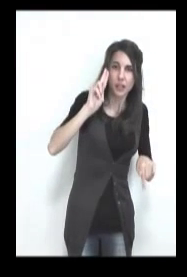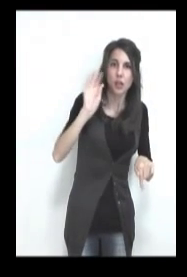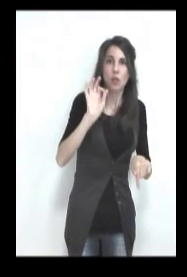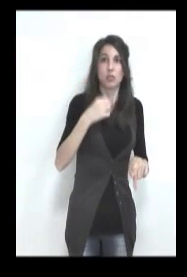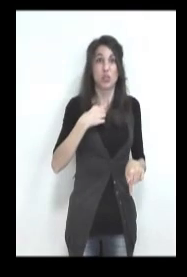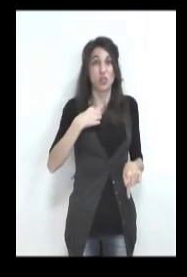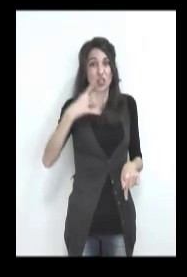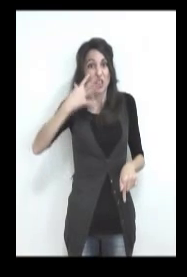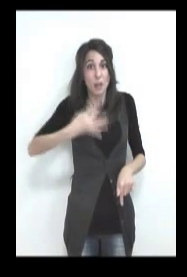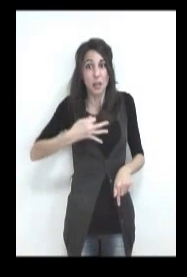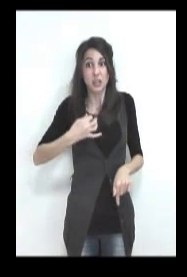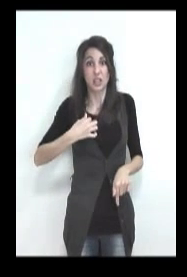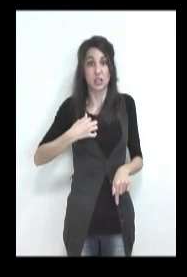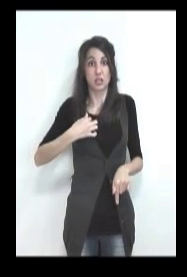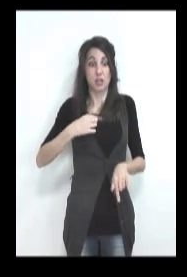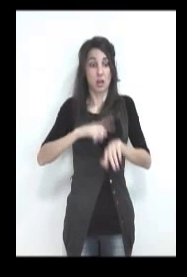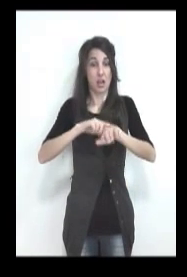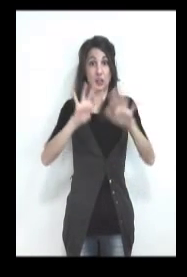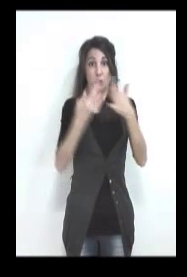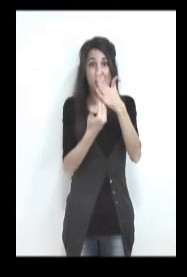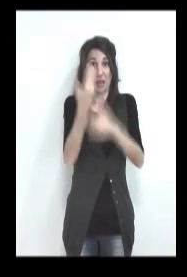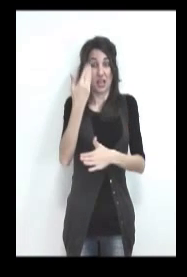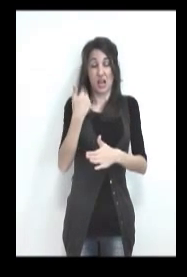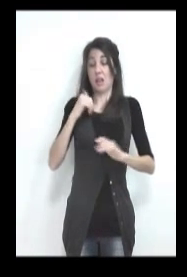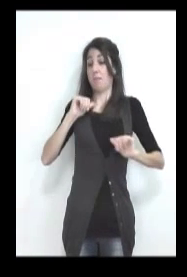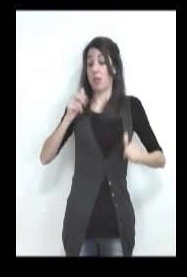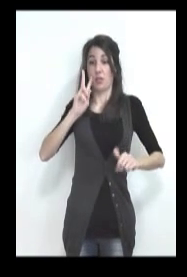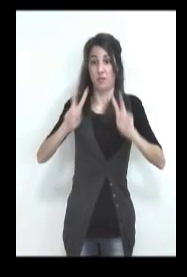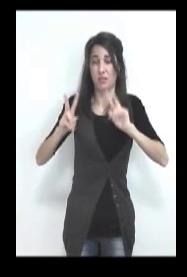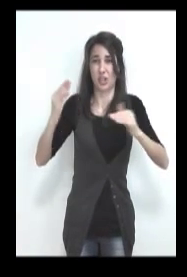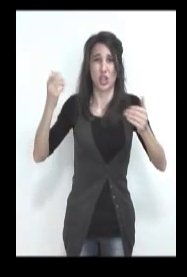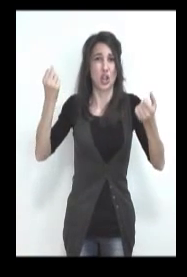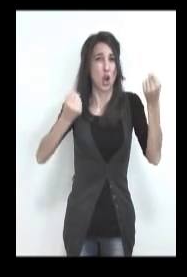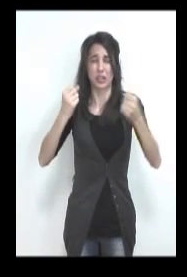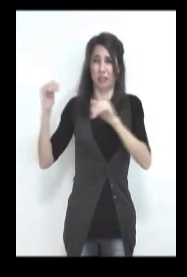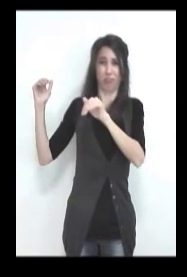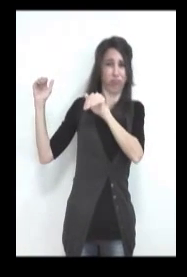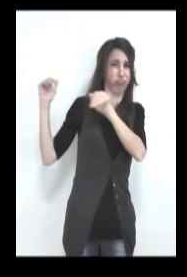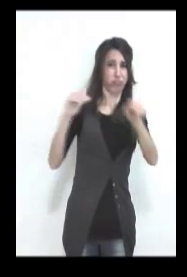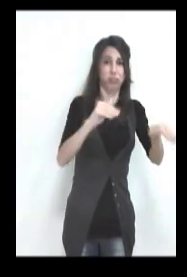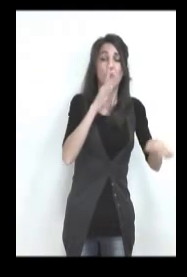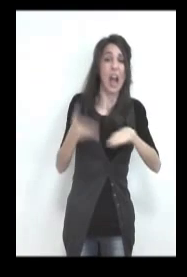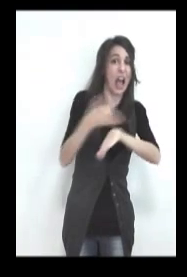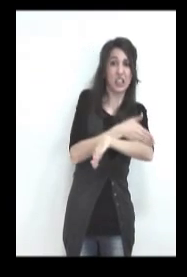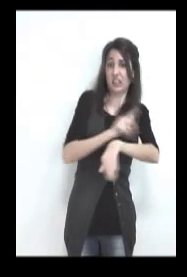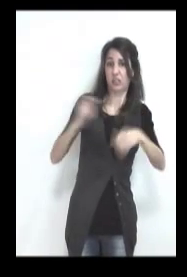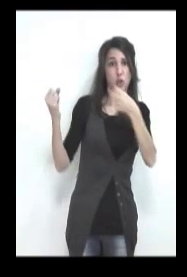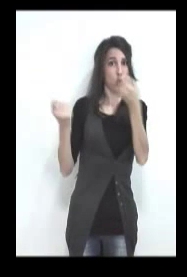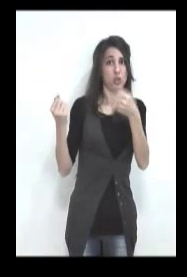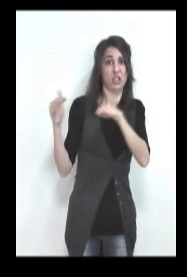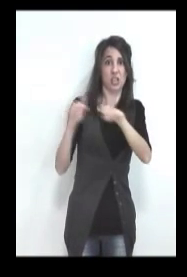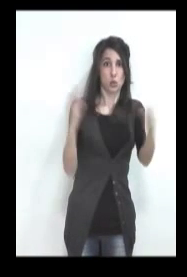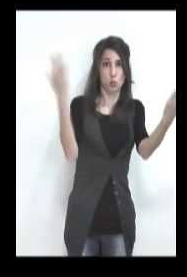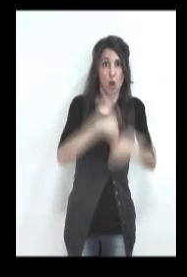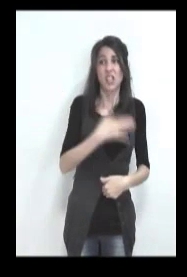un coche, y a partir de las 9 de la mañana se llena de coches, es decir, que vienen de fuera. Con lo cual, ¿de quién es esa ciudad,